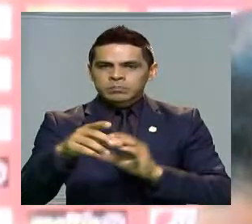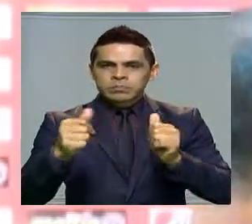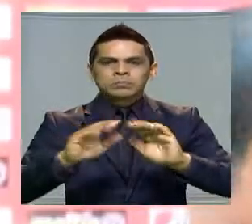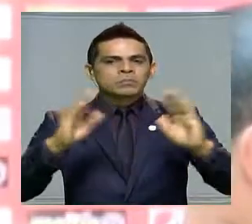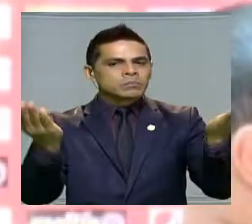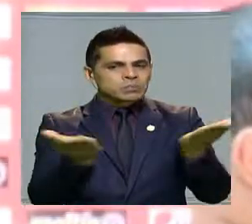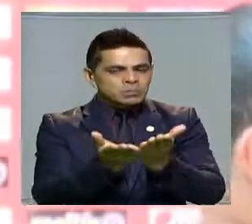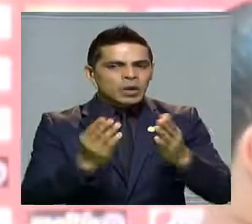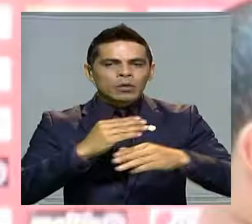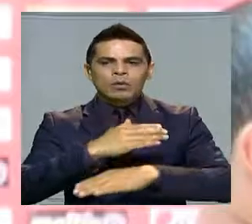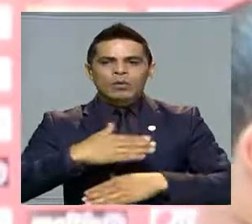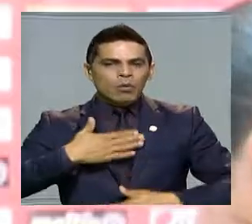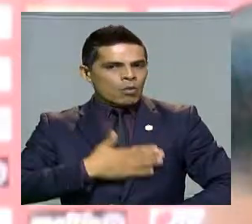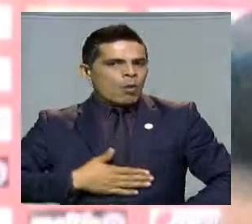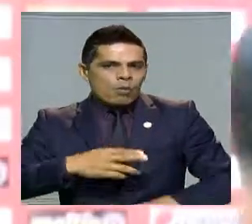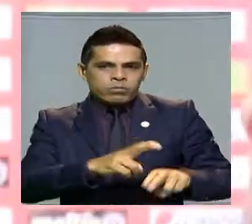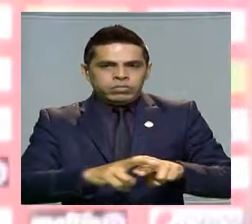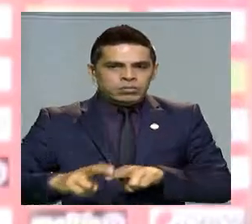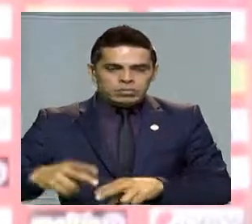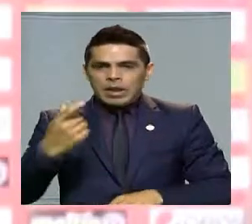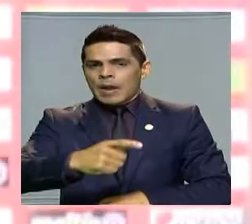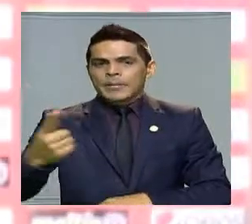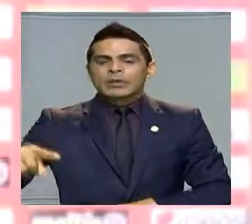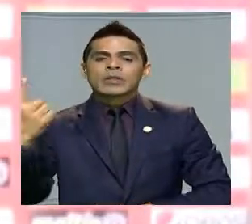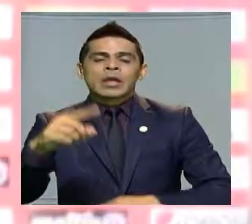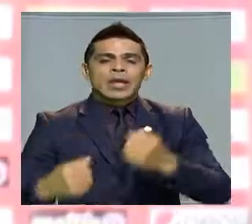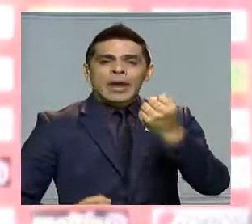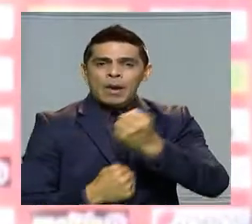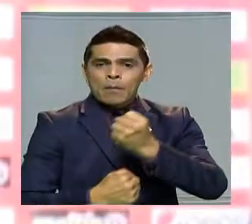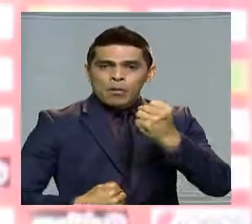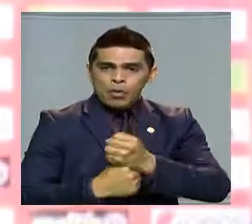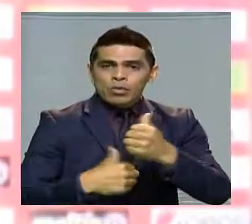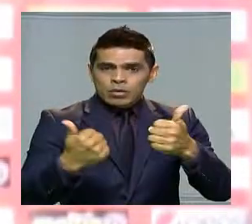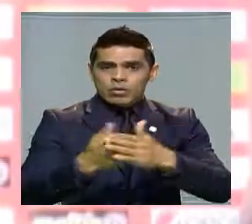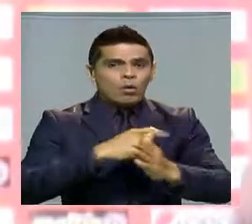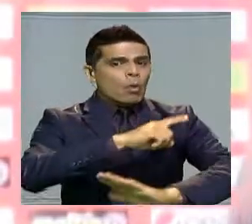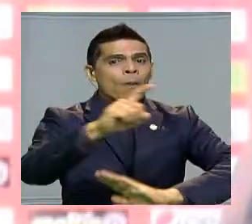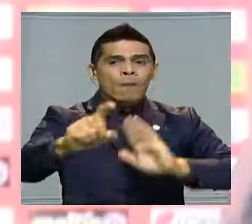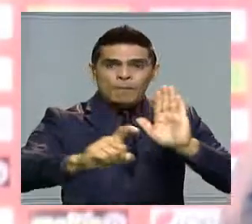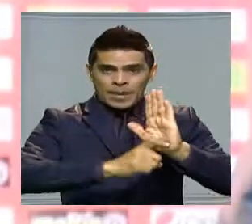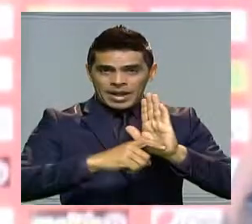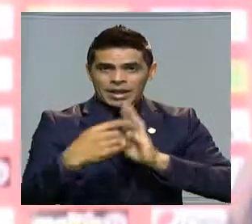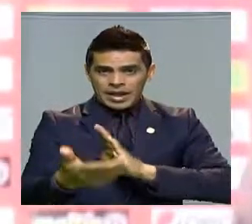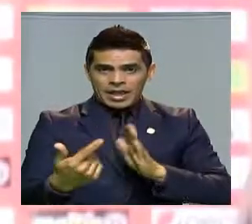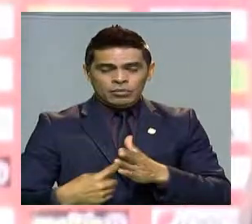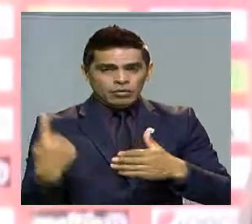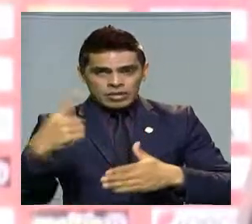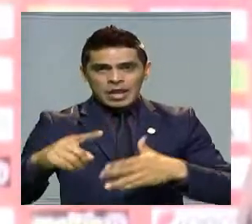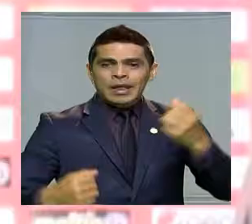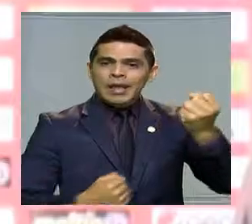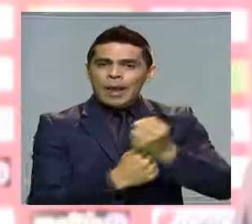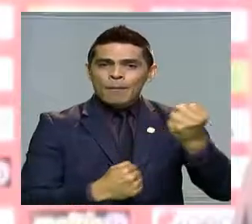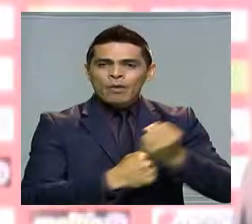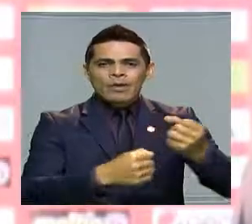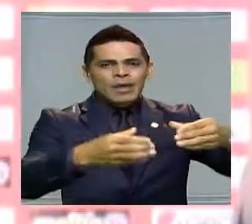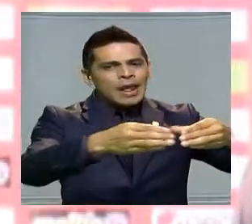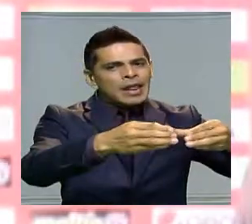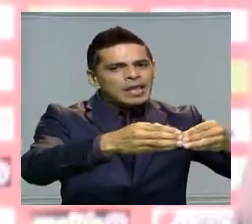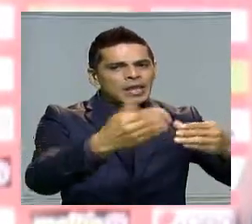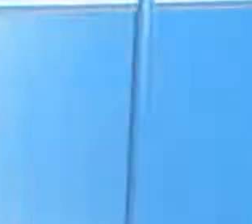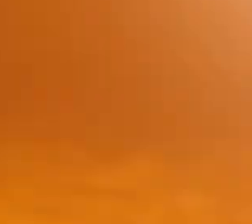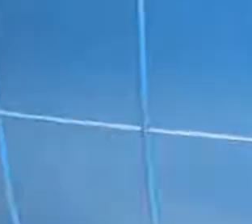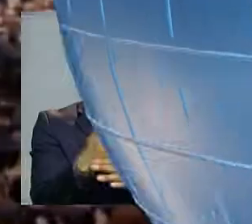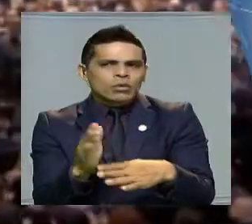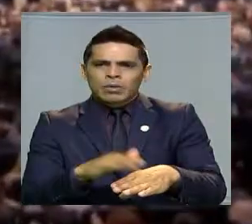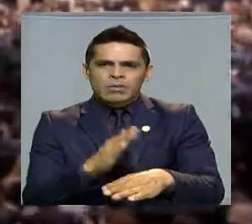que un fanático entienda que bueno, el apoyo que debe darle el equipo es un apoyo a plenitud, porque hay que estar con él, no importa qué